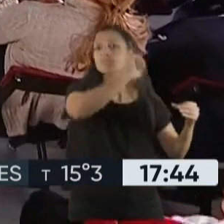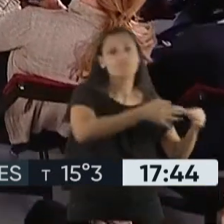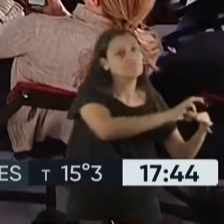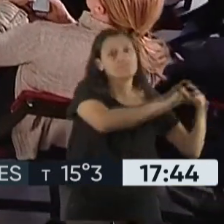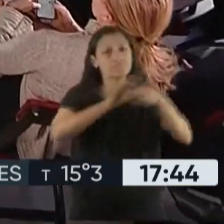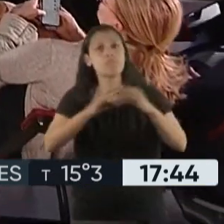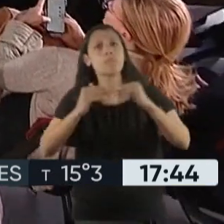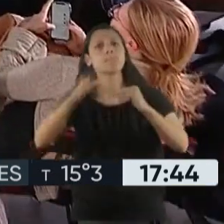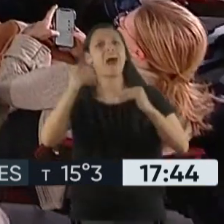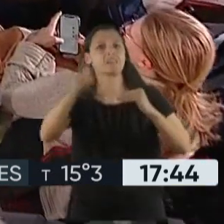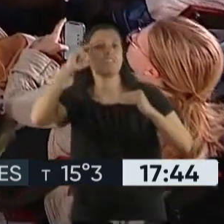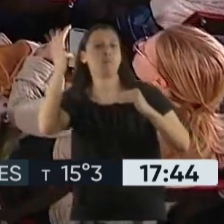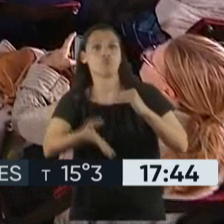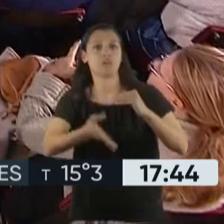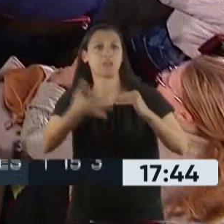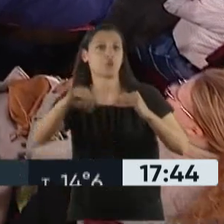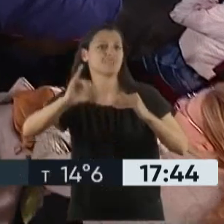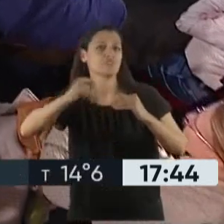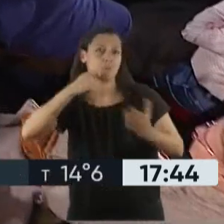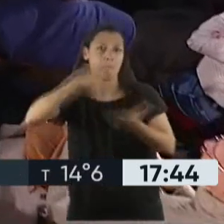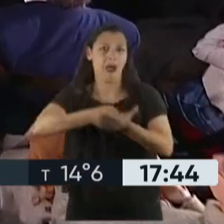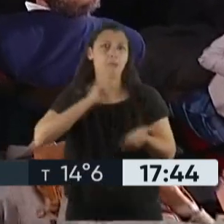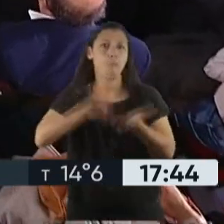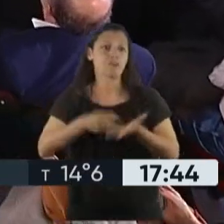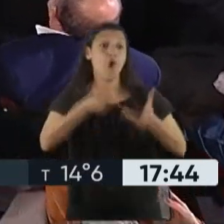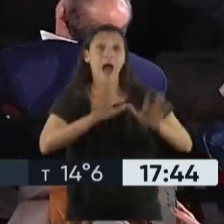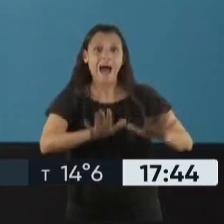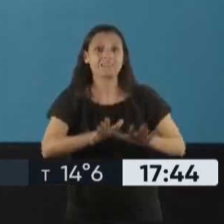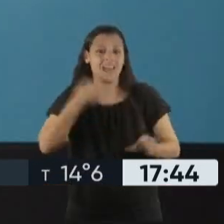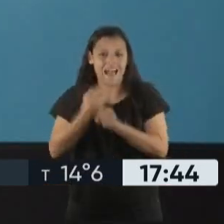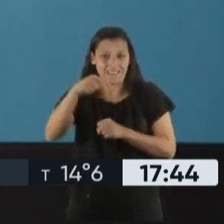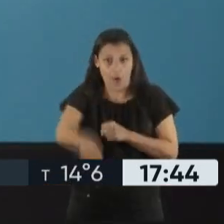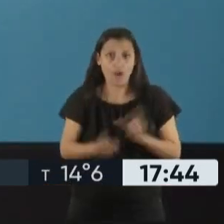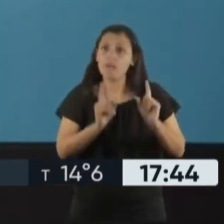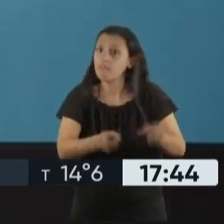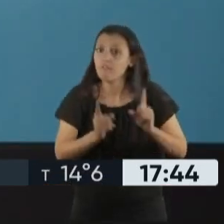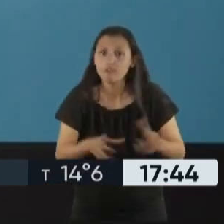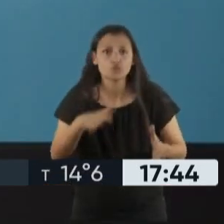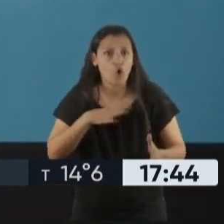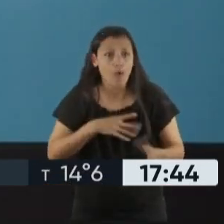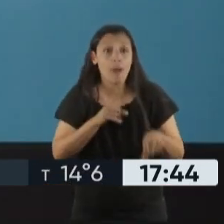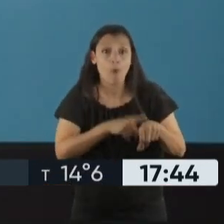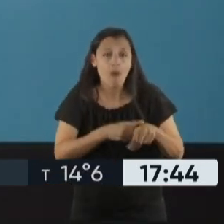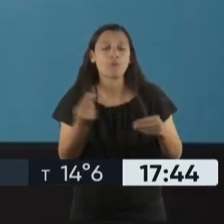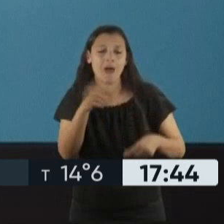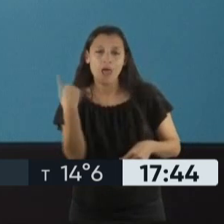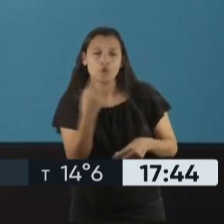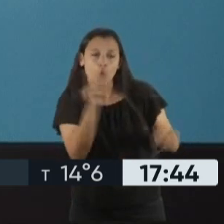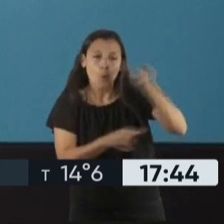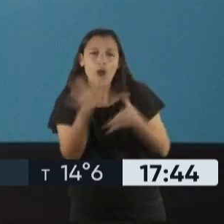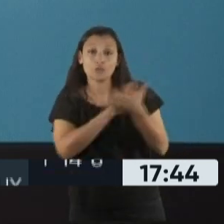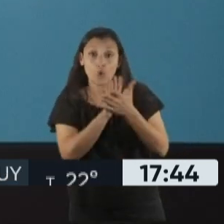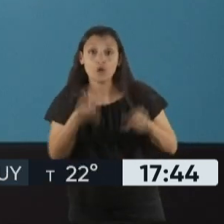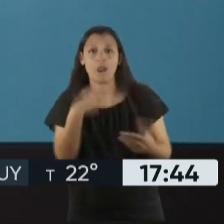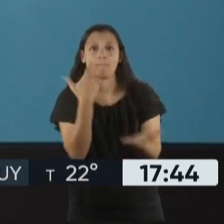efectivamente supera el 10%, y ese es un antecedente que ha sido utilizado a la hora de definir este proyecto